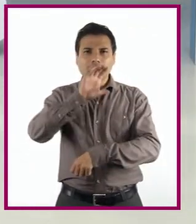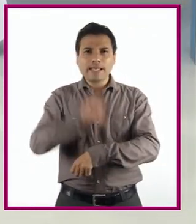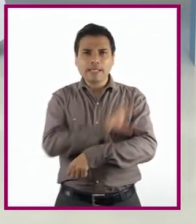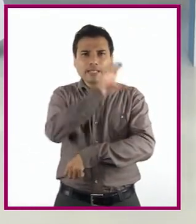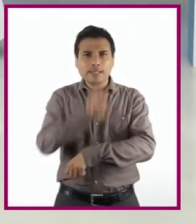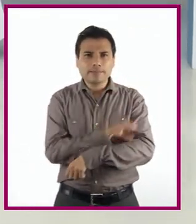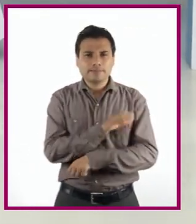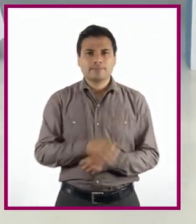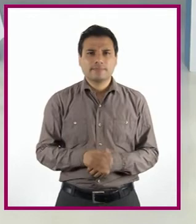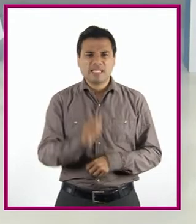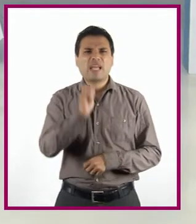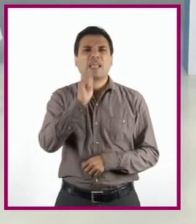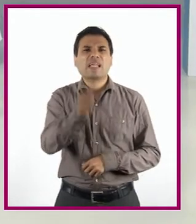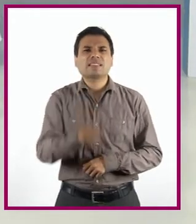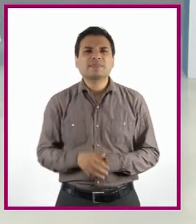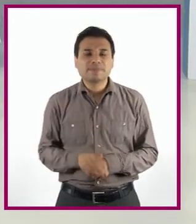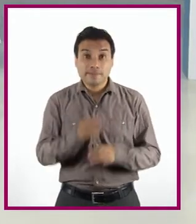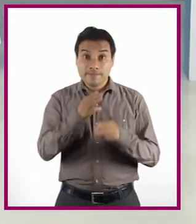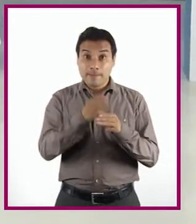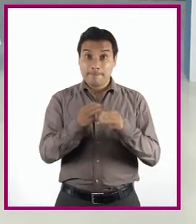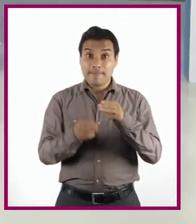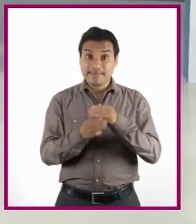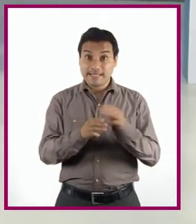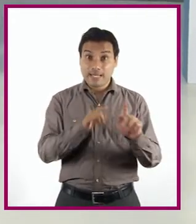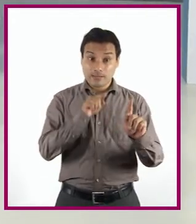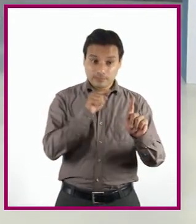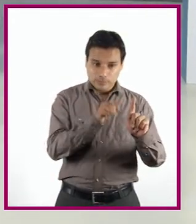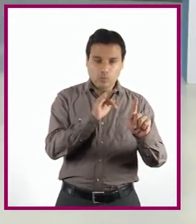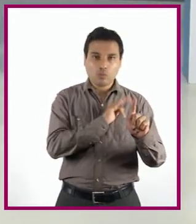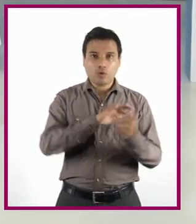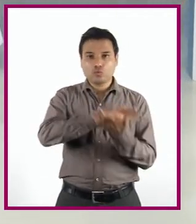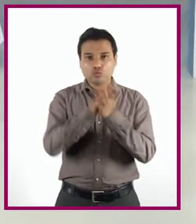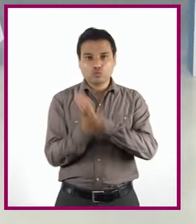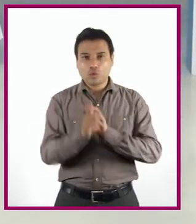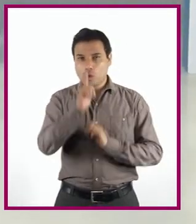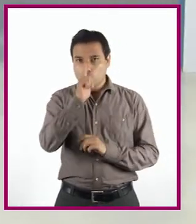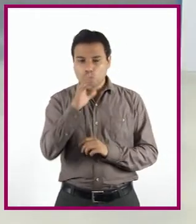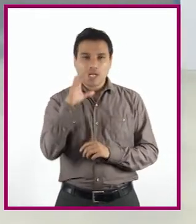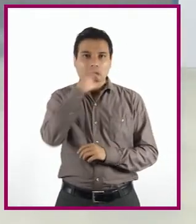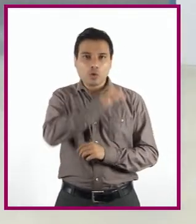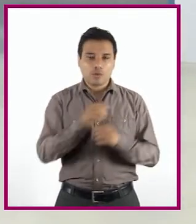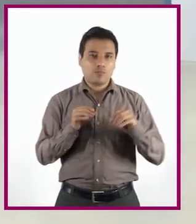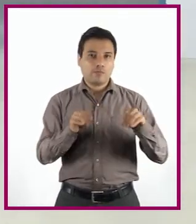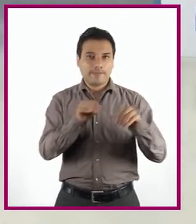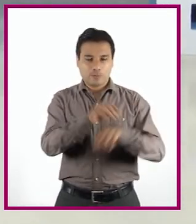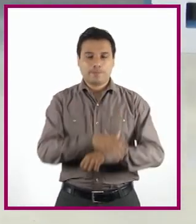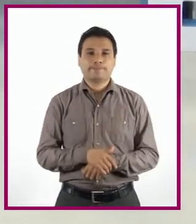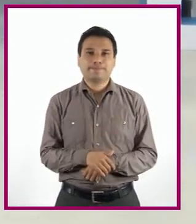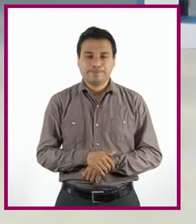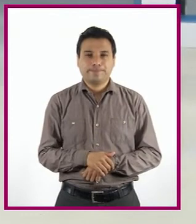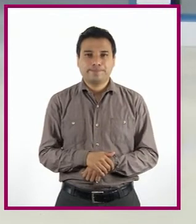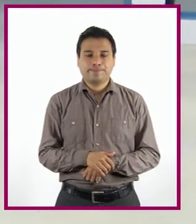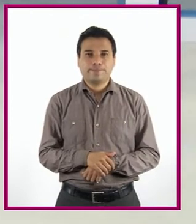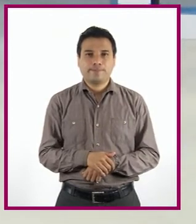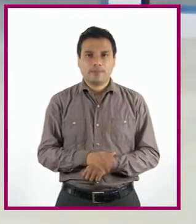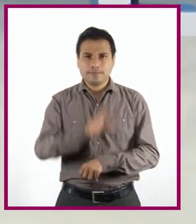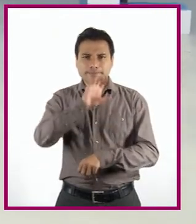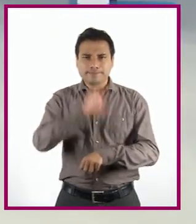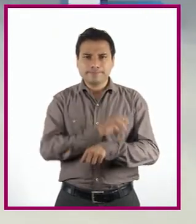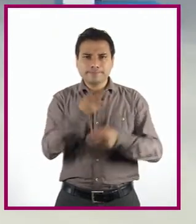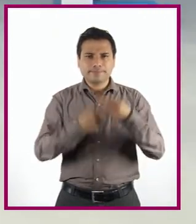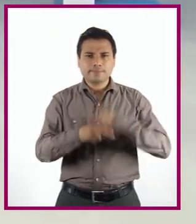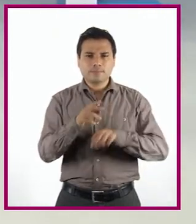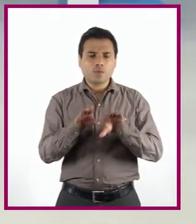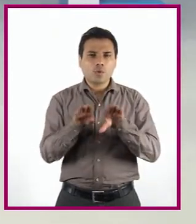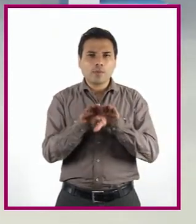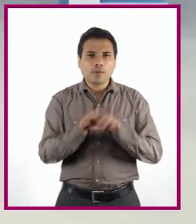la capacidad que tiene la materia para producir luz, calor y movimiento. Para generarla,